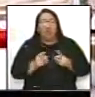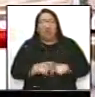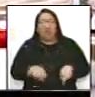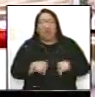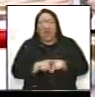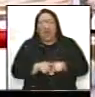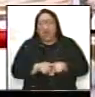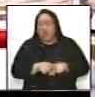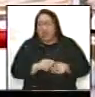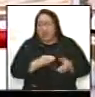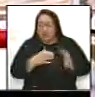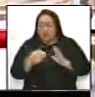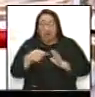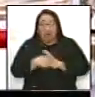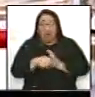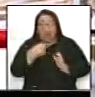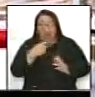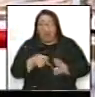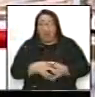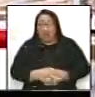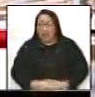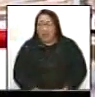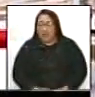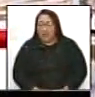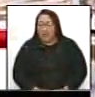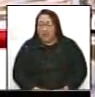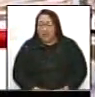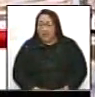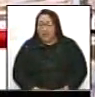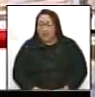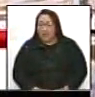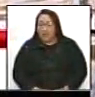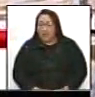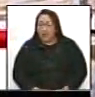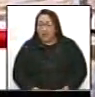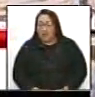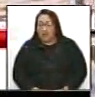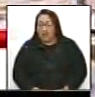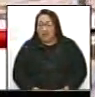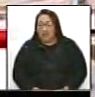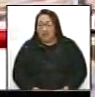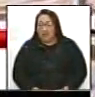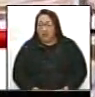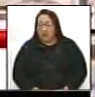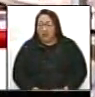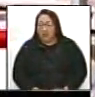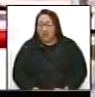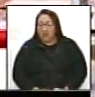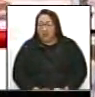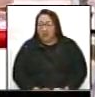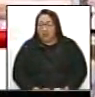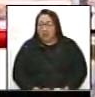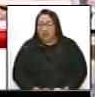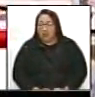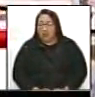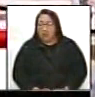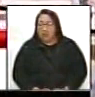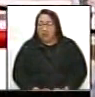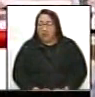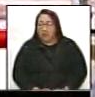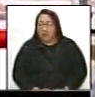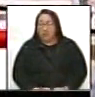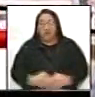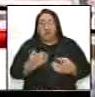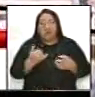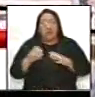declare feminicidio. ¿Hay que matar a la mujer para eso? O sea, tenemos esa comisión de defensa, también tiene que actuar, presidente. Entonces creo que hay que hacer una